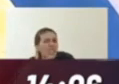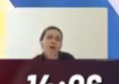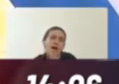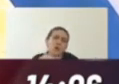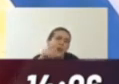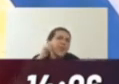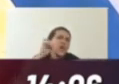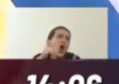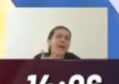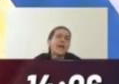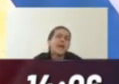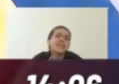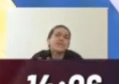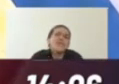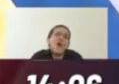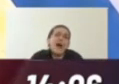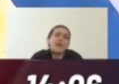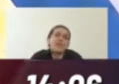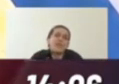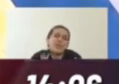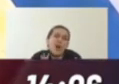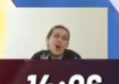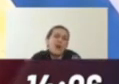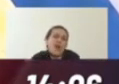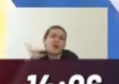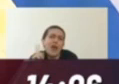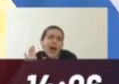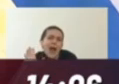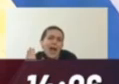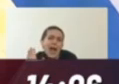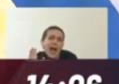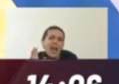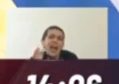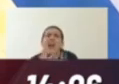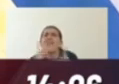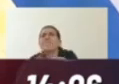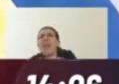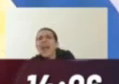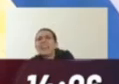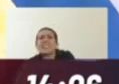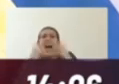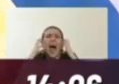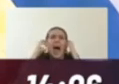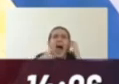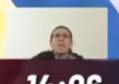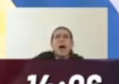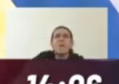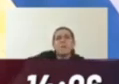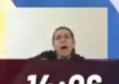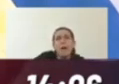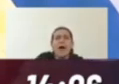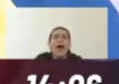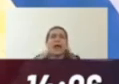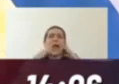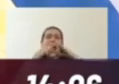Hagamos ese esfuerzo. Es una soncera reunirnos en fiestas electrónicas, en fiestas